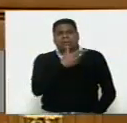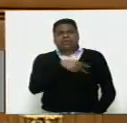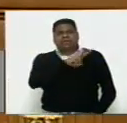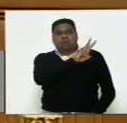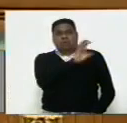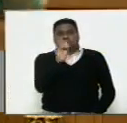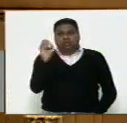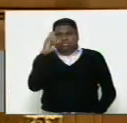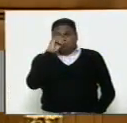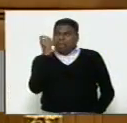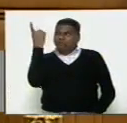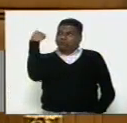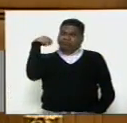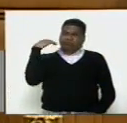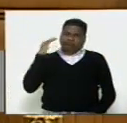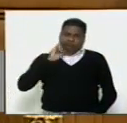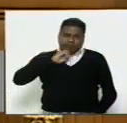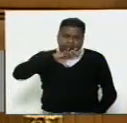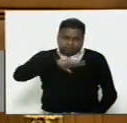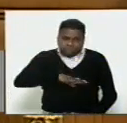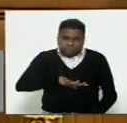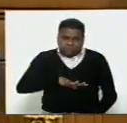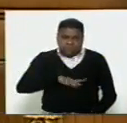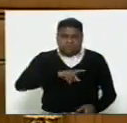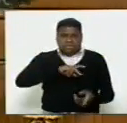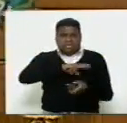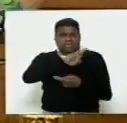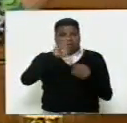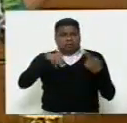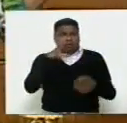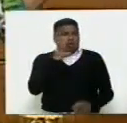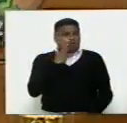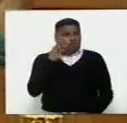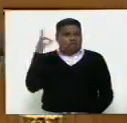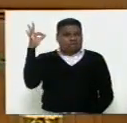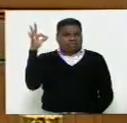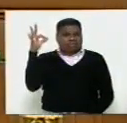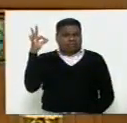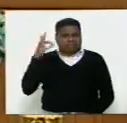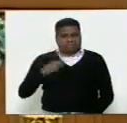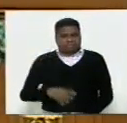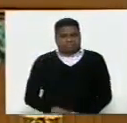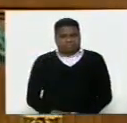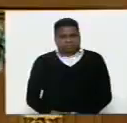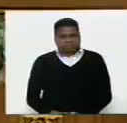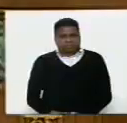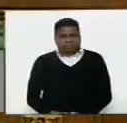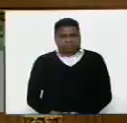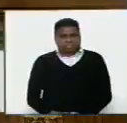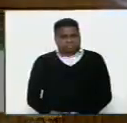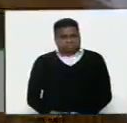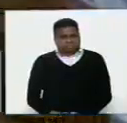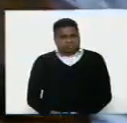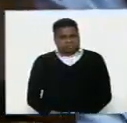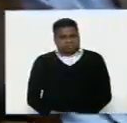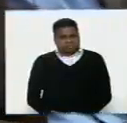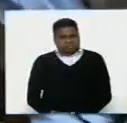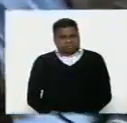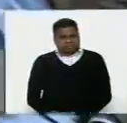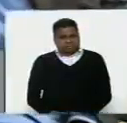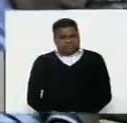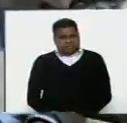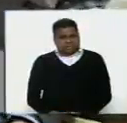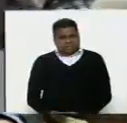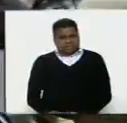200 años de la Revolución Francesa, que Olympe de Gouges, me perdonan si no es